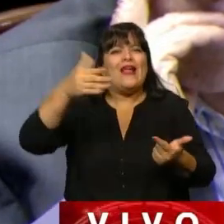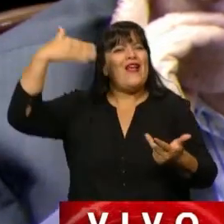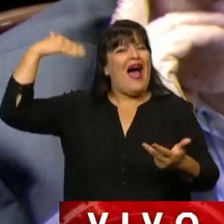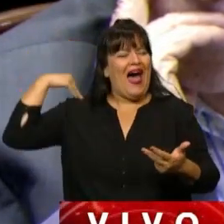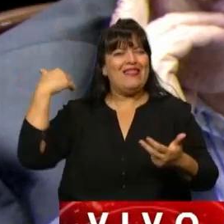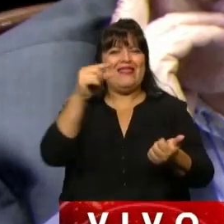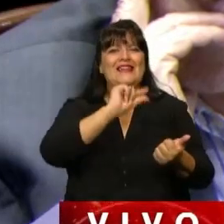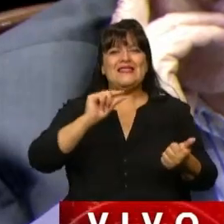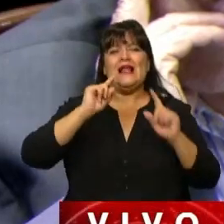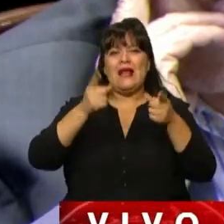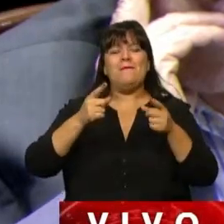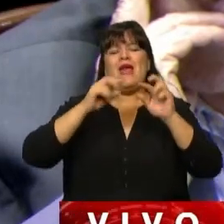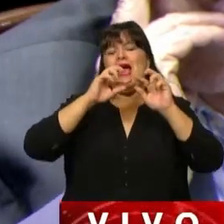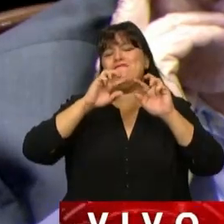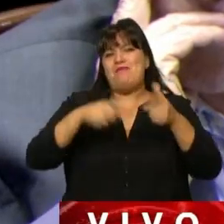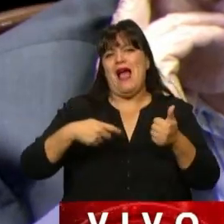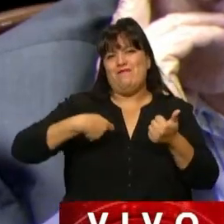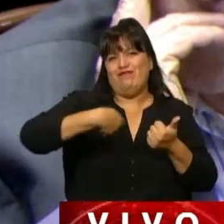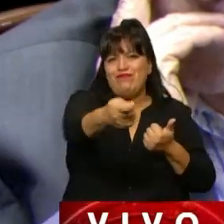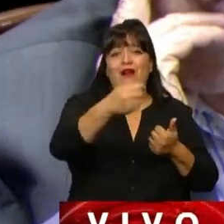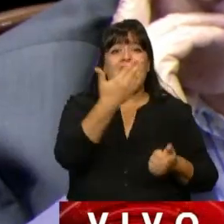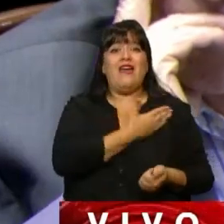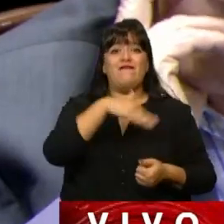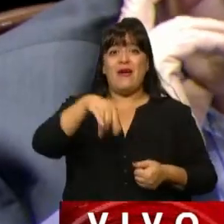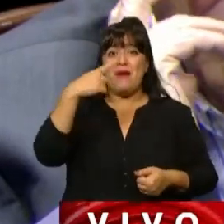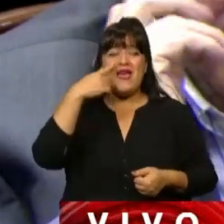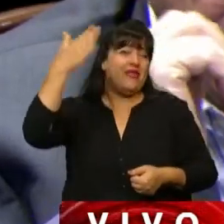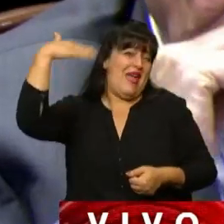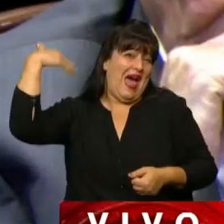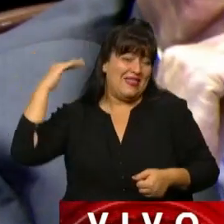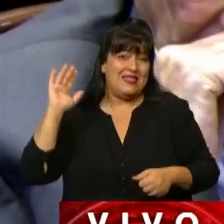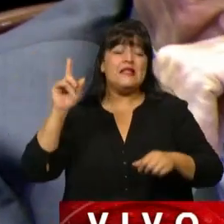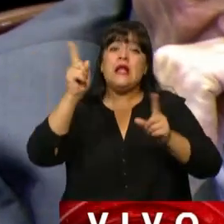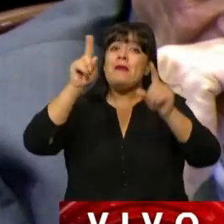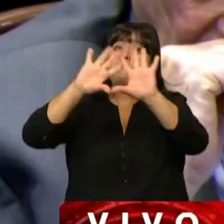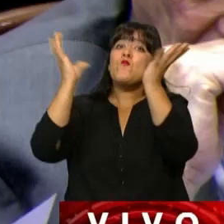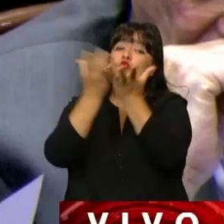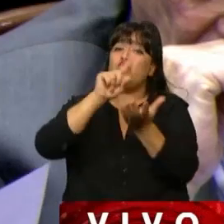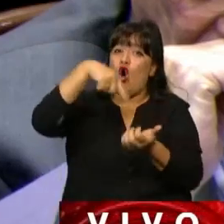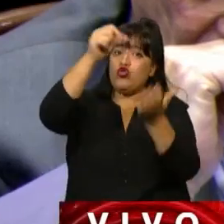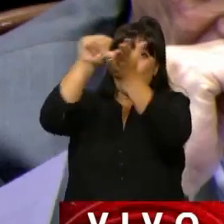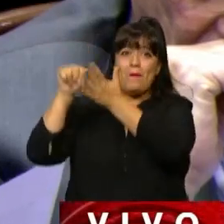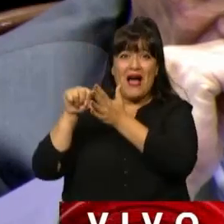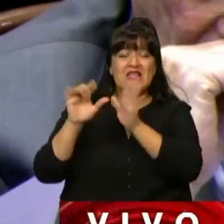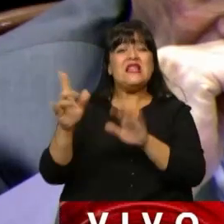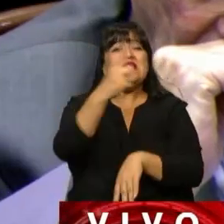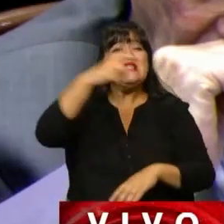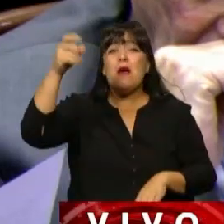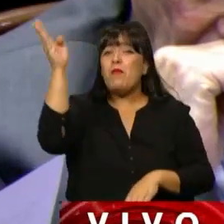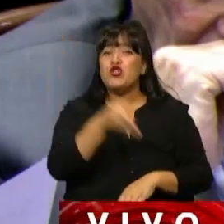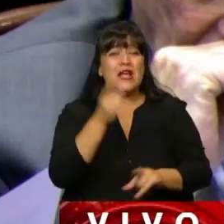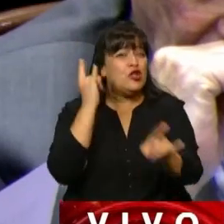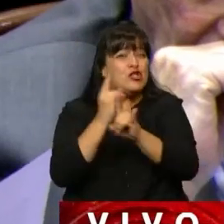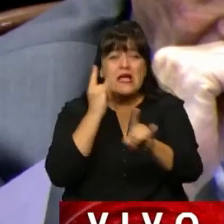y de facilidades extendidas que dio el Fondo Monetario Internacional a nivel internacional, en el 100%